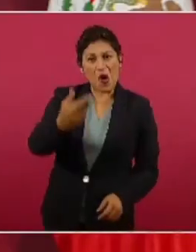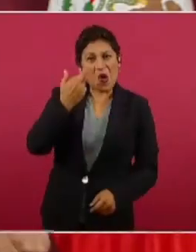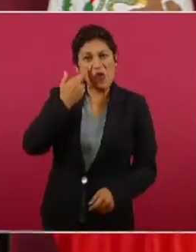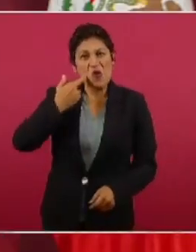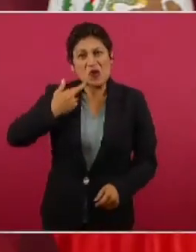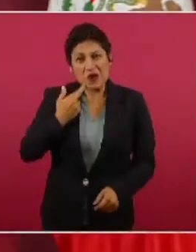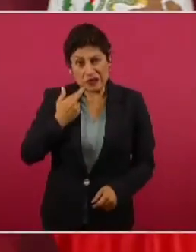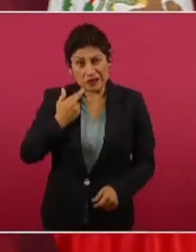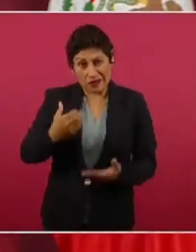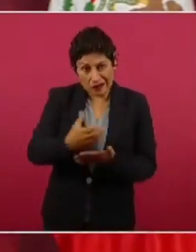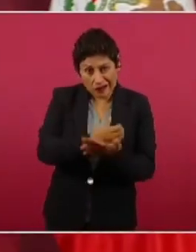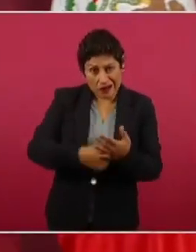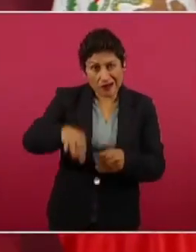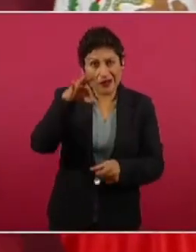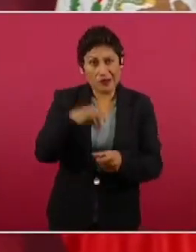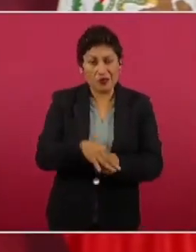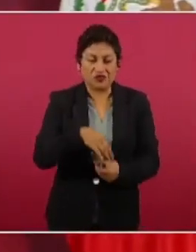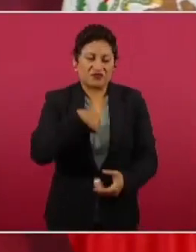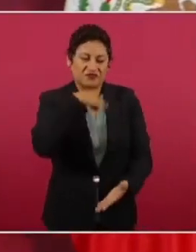menos votos,